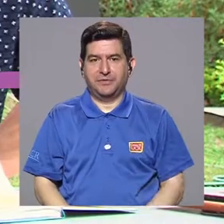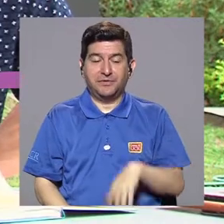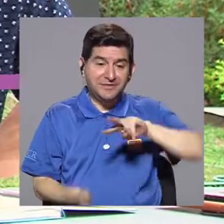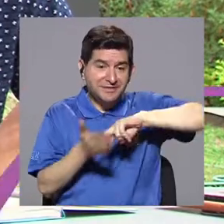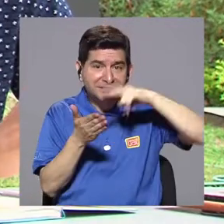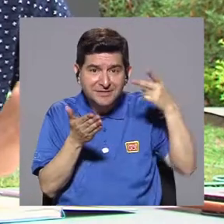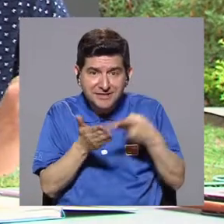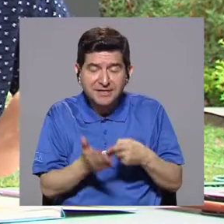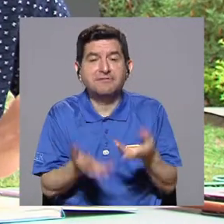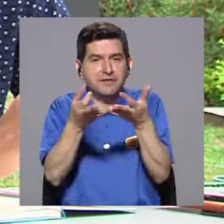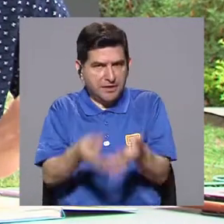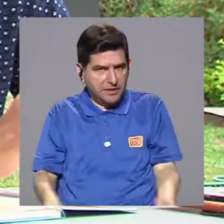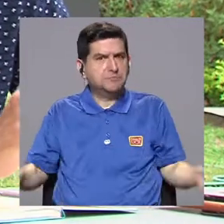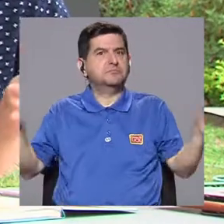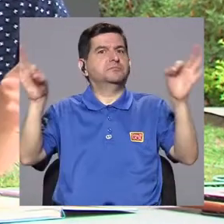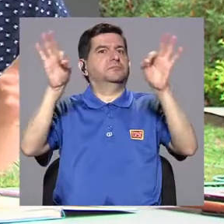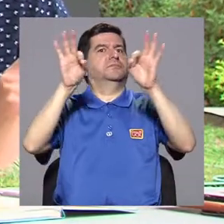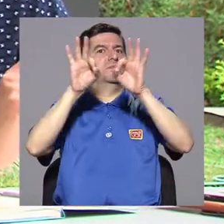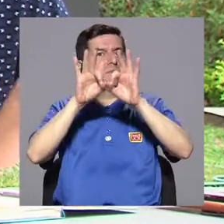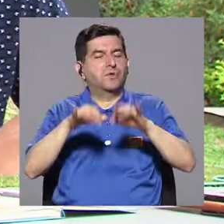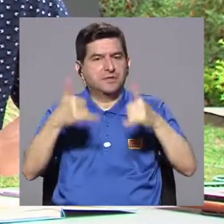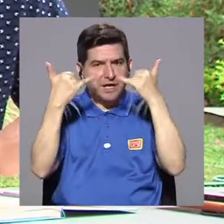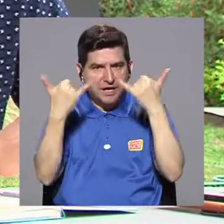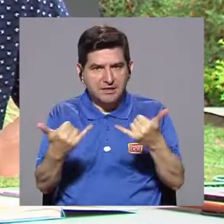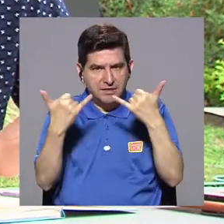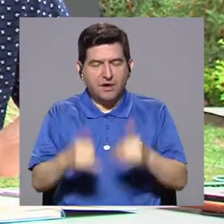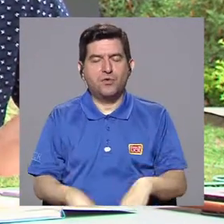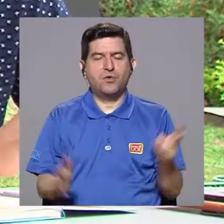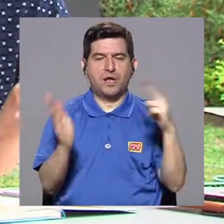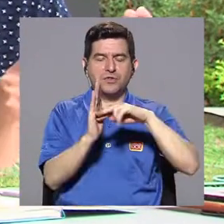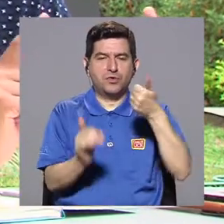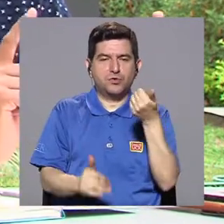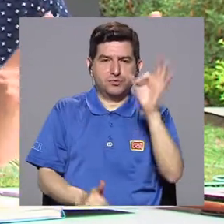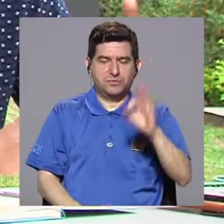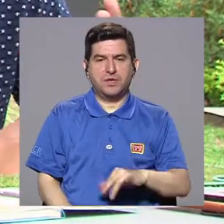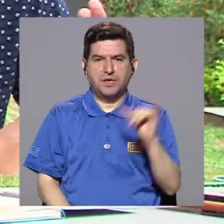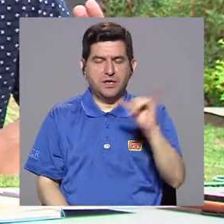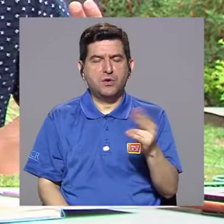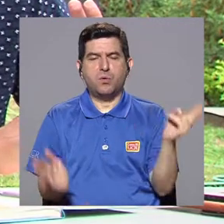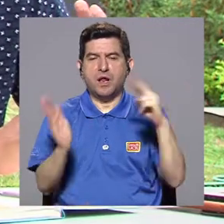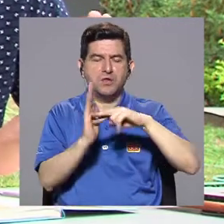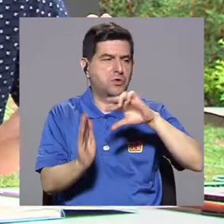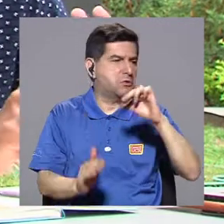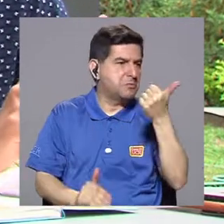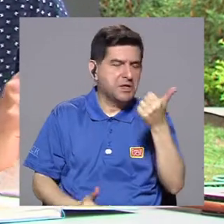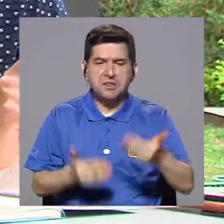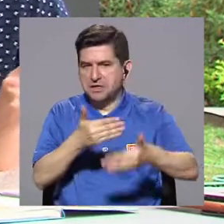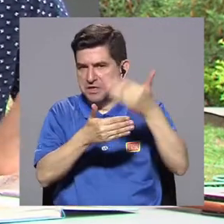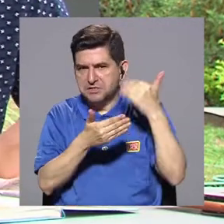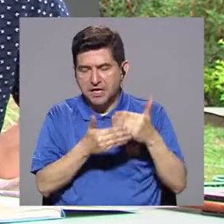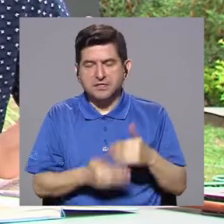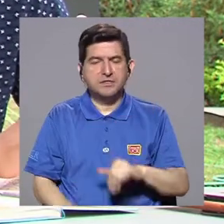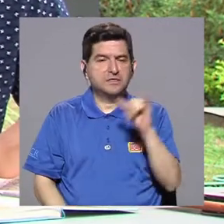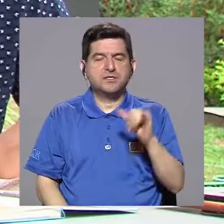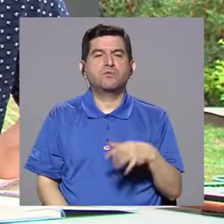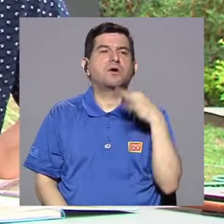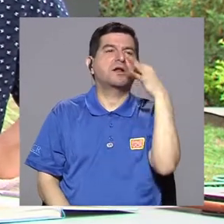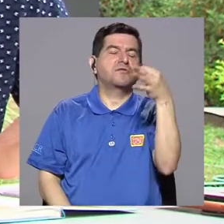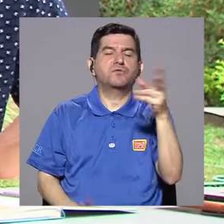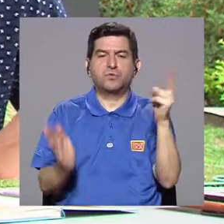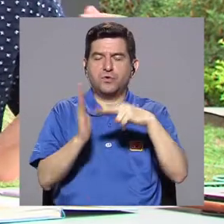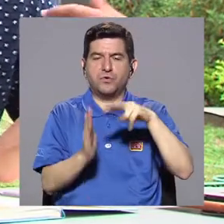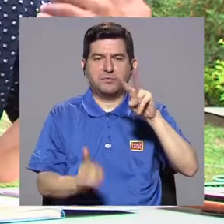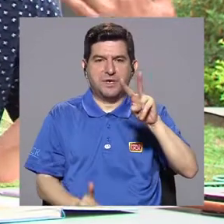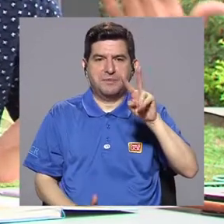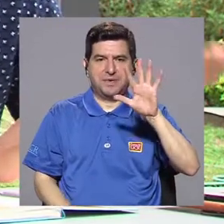lo hace totalmente relevante. Es importante ahorita en 2019, fue importante en 2010, será importante en